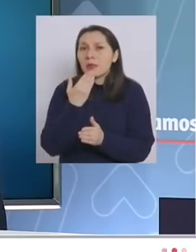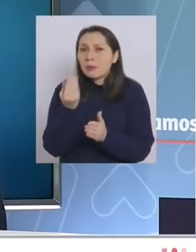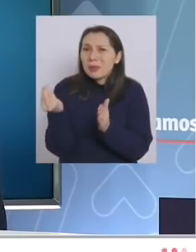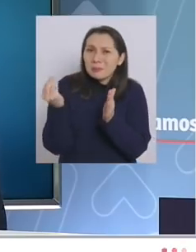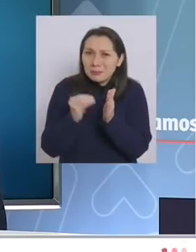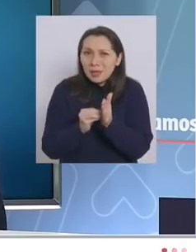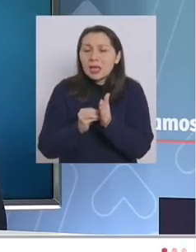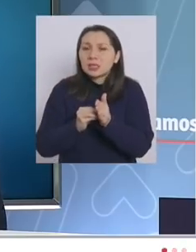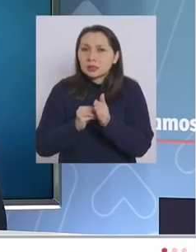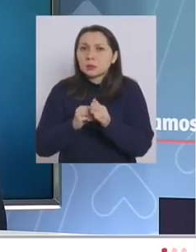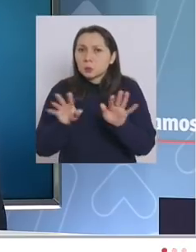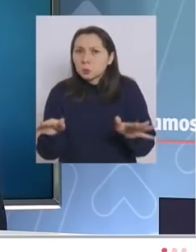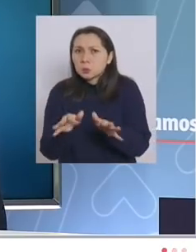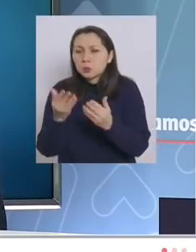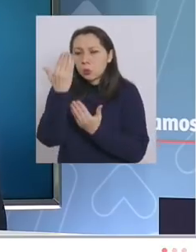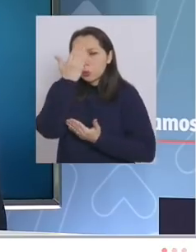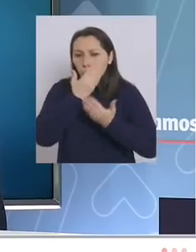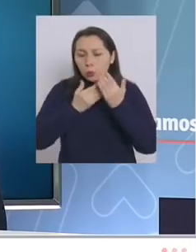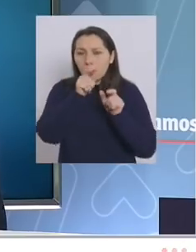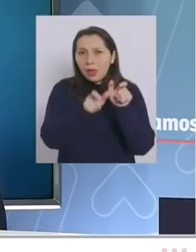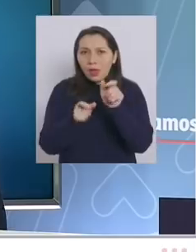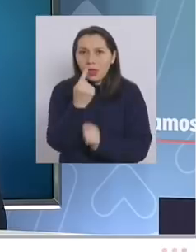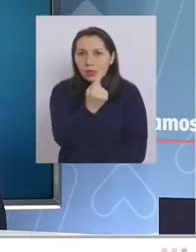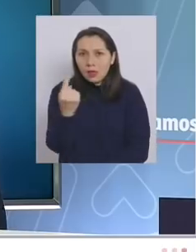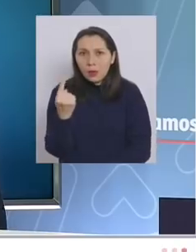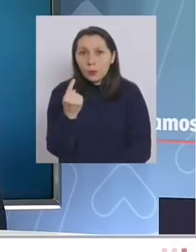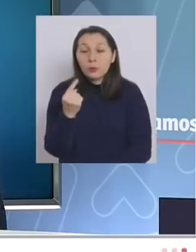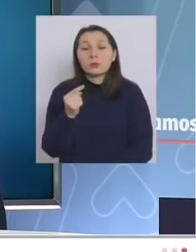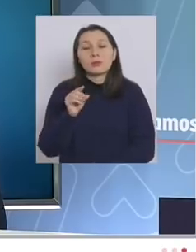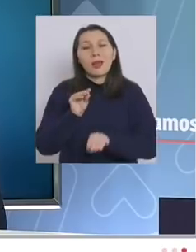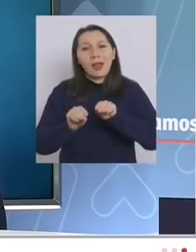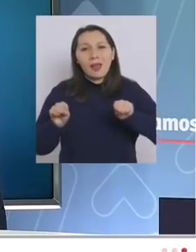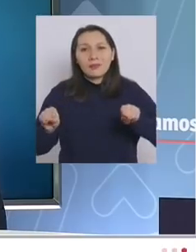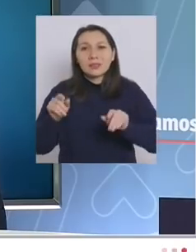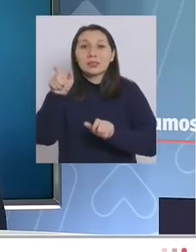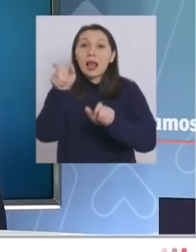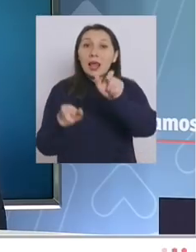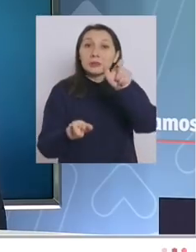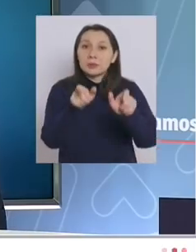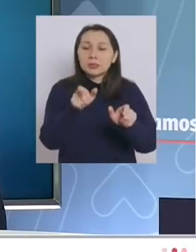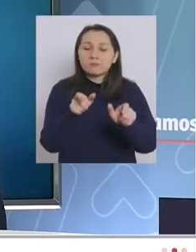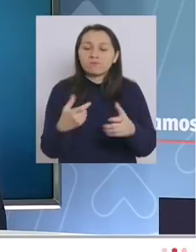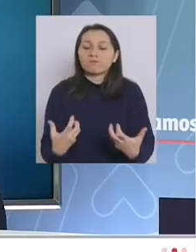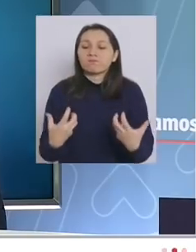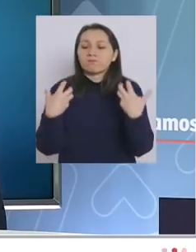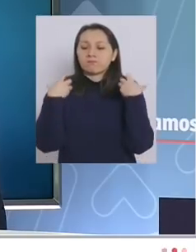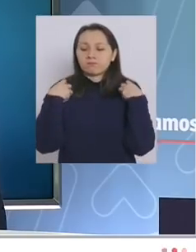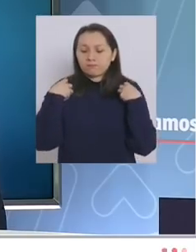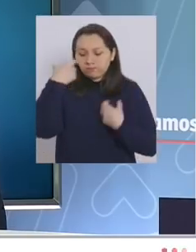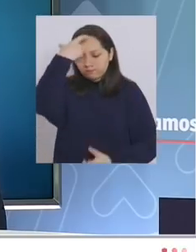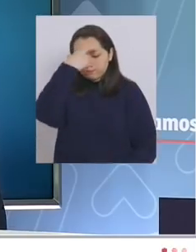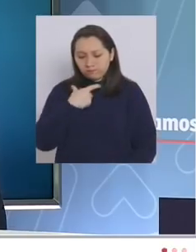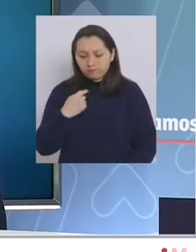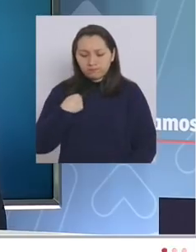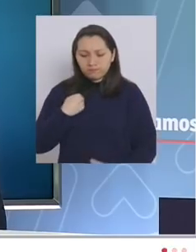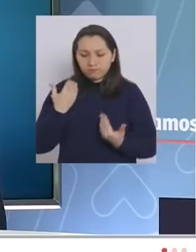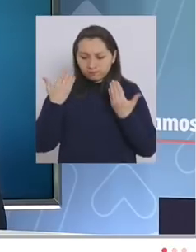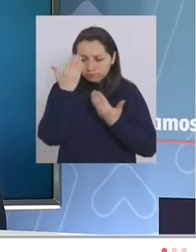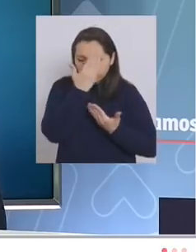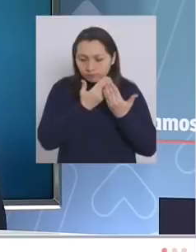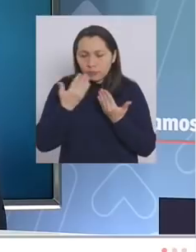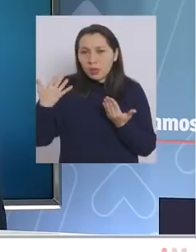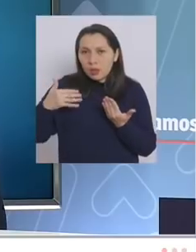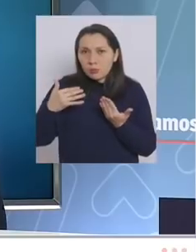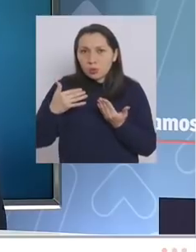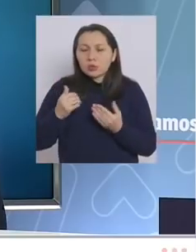hoy más que nunca las medidas de autocuidado. Quiero hacer un llamado a las personas a la responsabilidad individual, a la